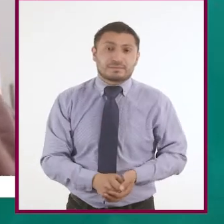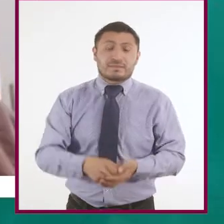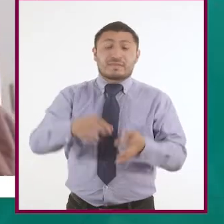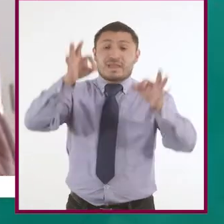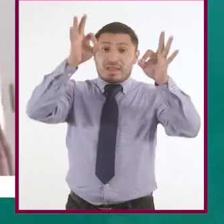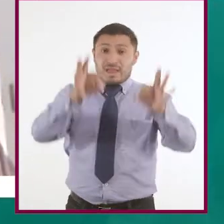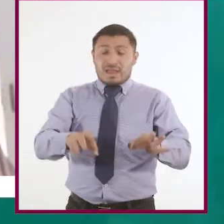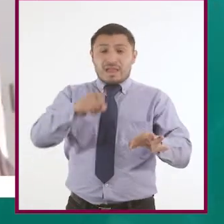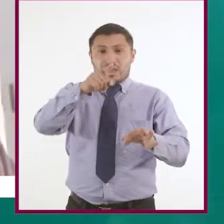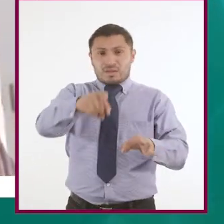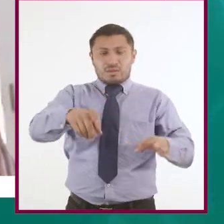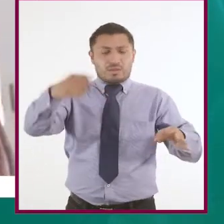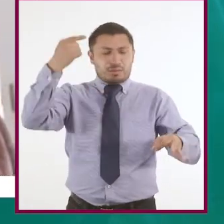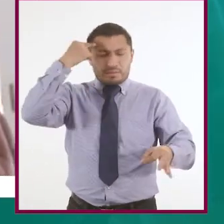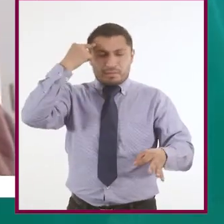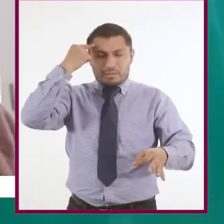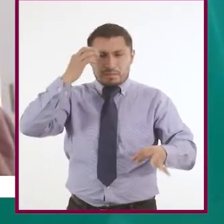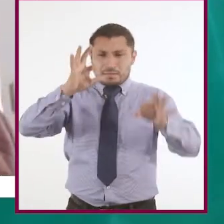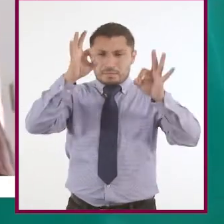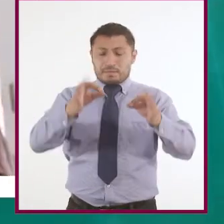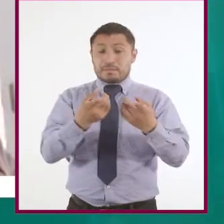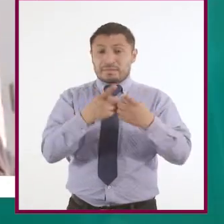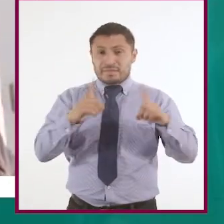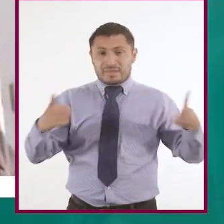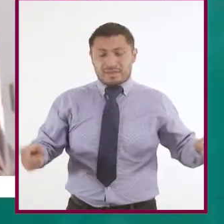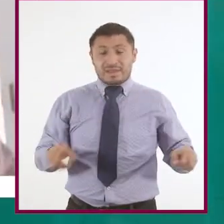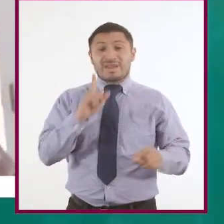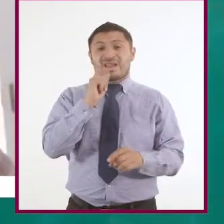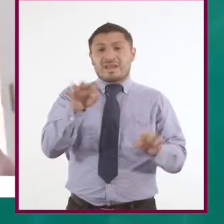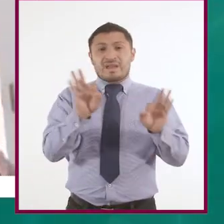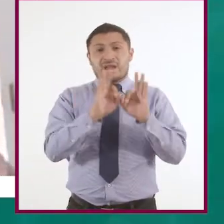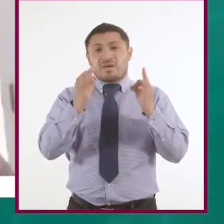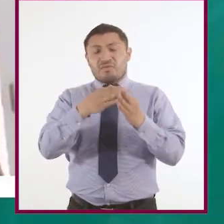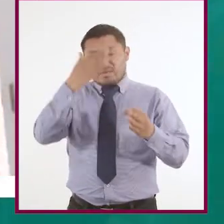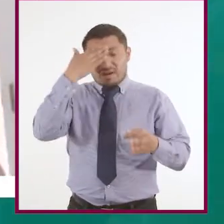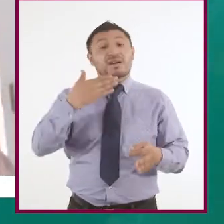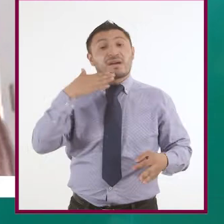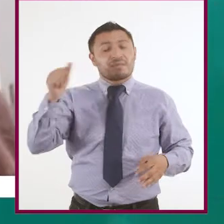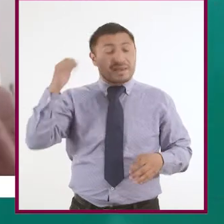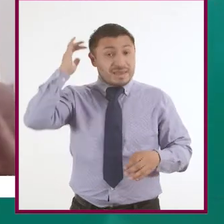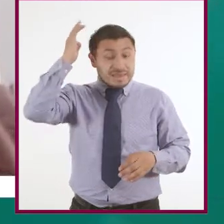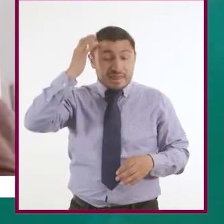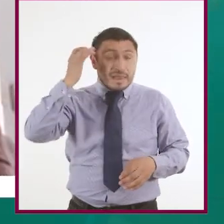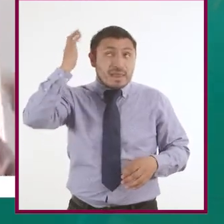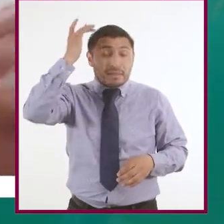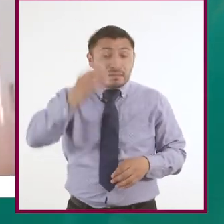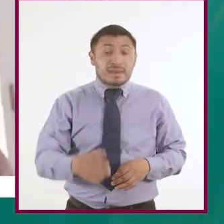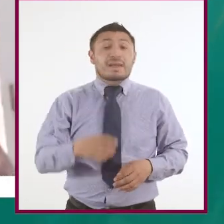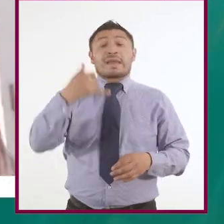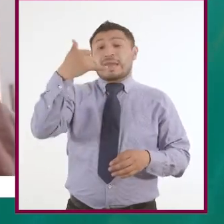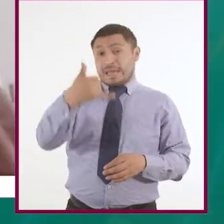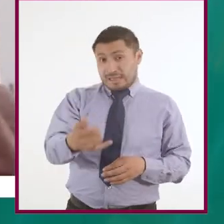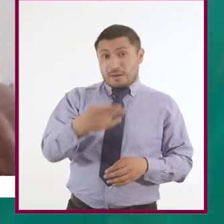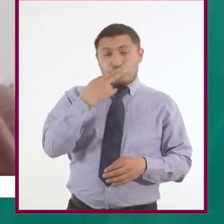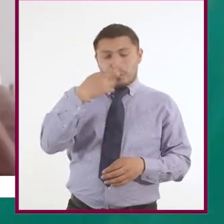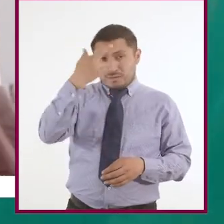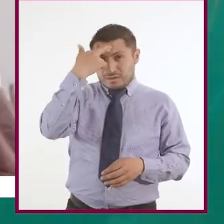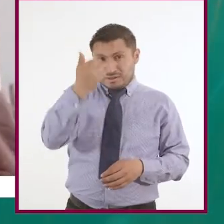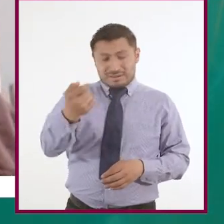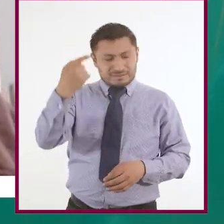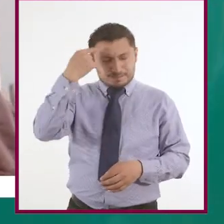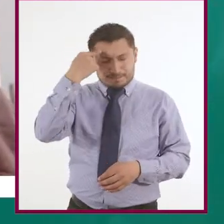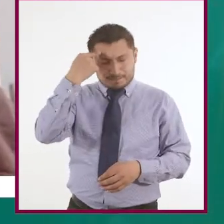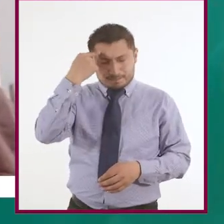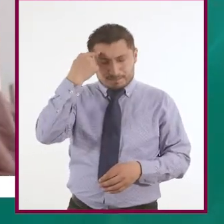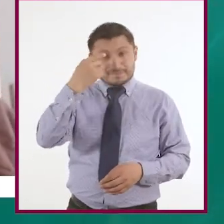pensamiento crítico, es decir, su capacidad de pensar por ellos mismos y utilizar la razón.